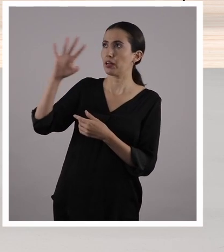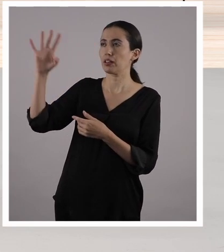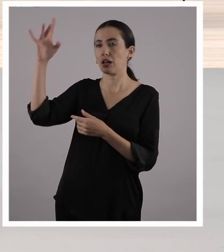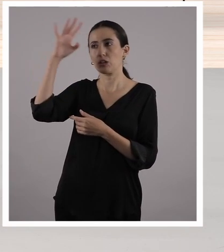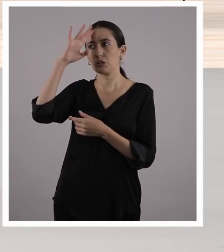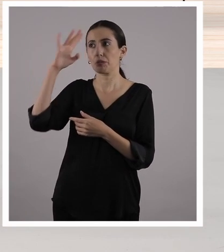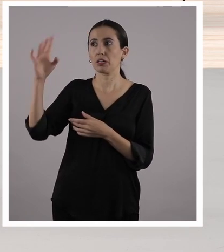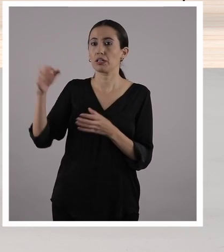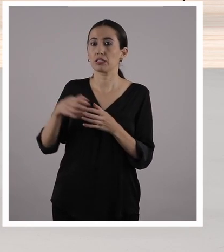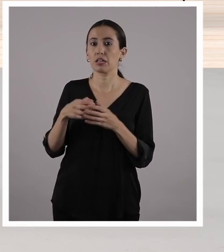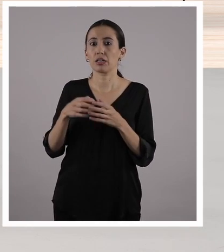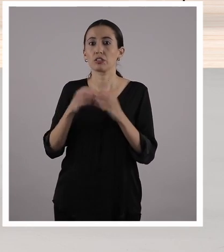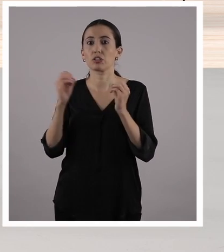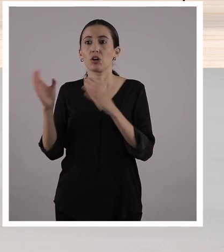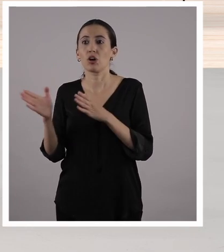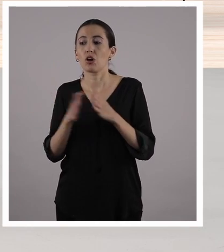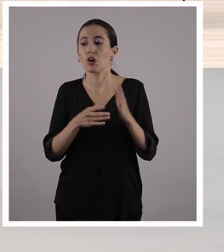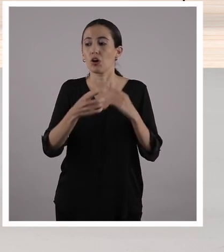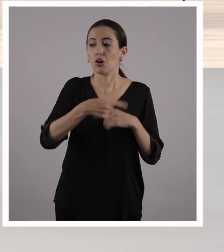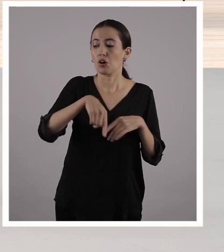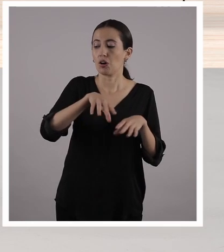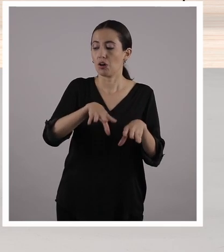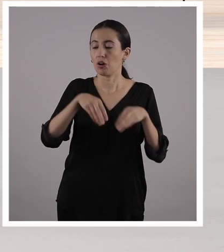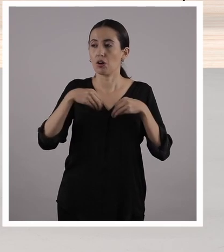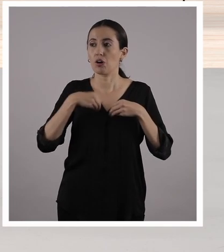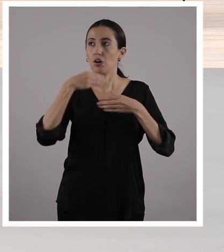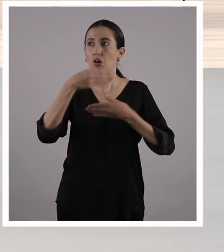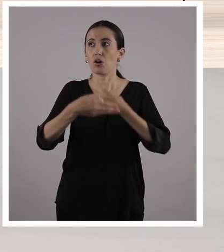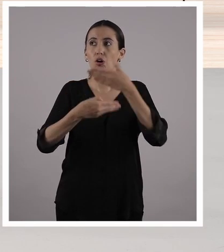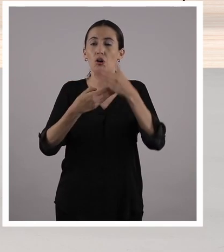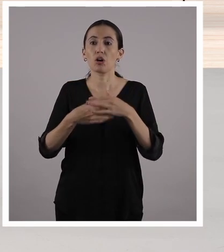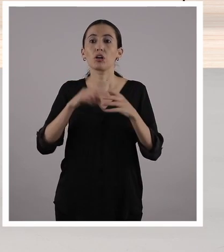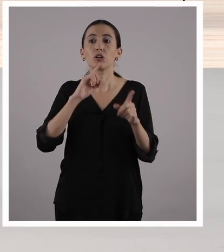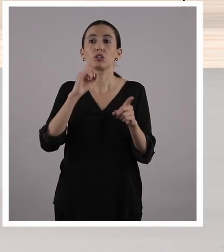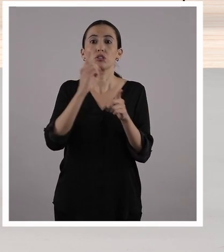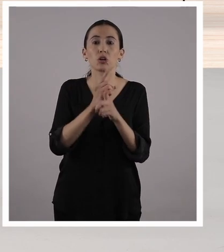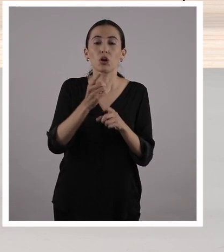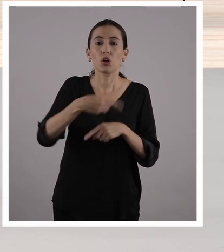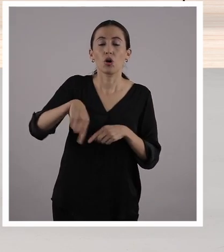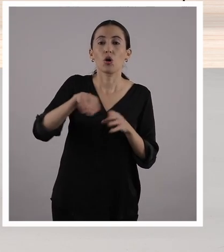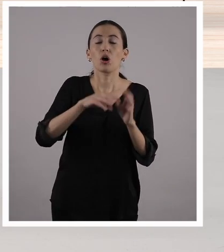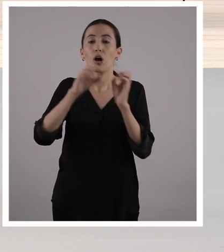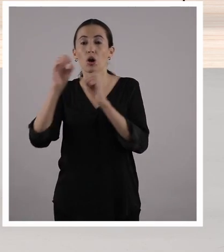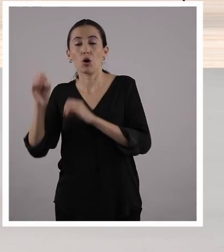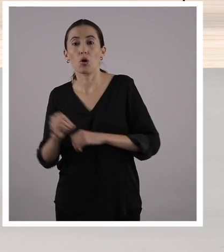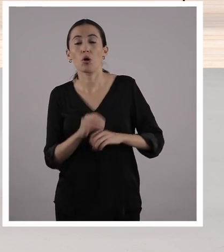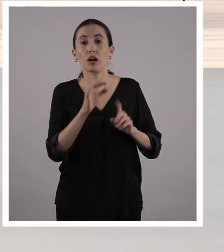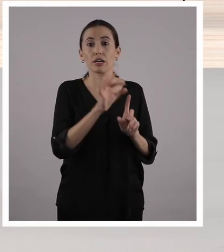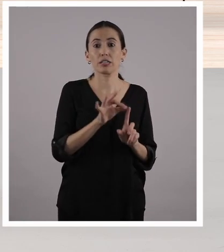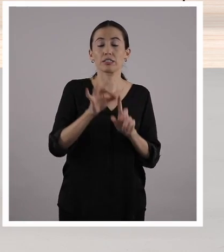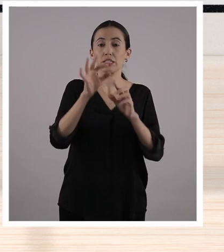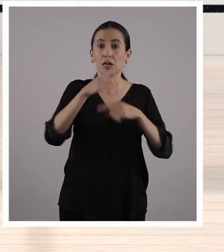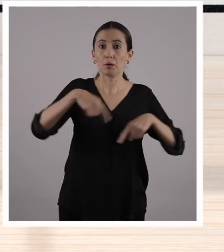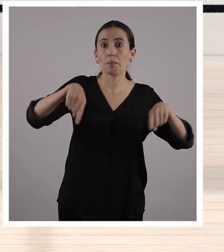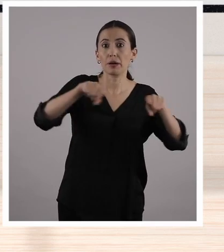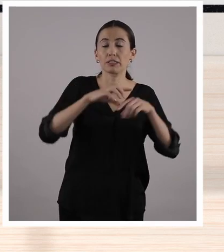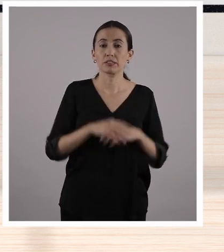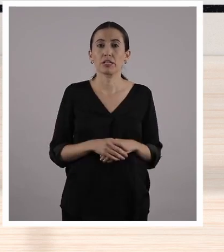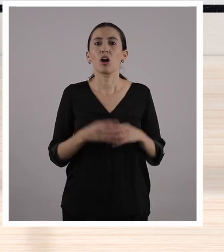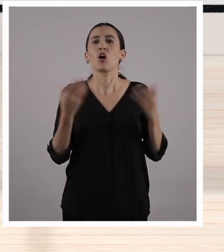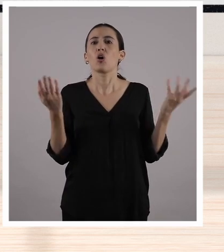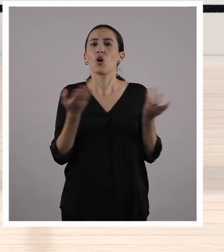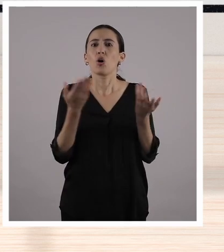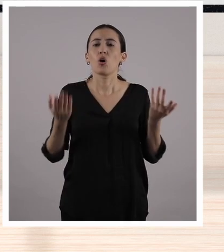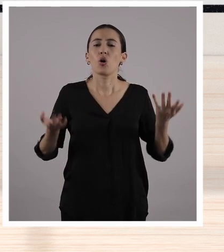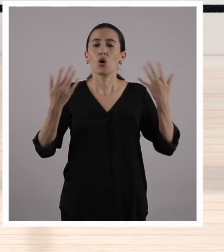son sobrenaturales, ¿sí? No se los puede realmente percibir como reales. Y vamos con una característica más que tiene que ver con el lugar,